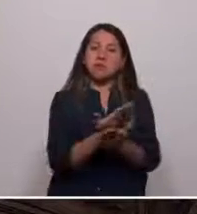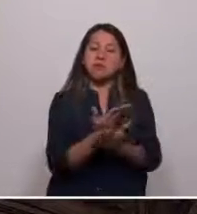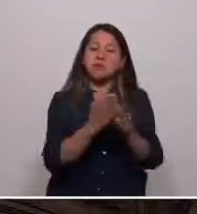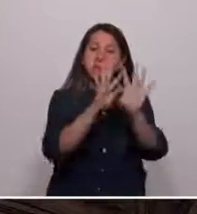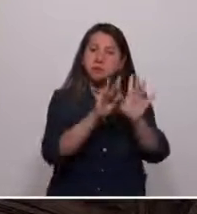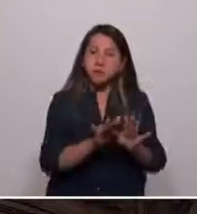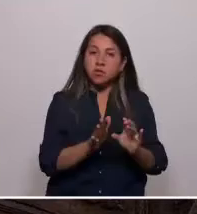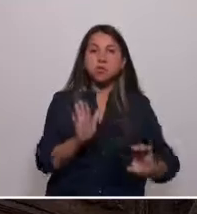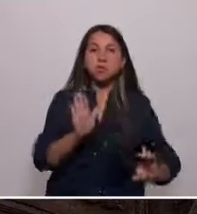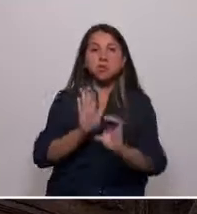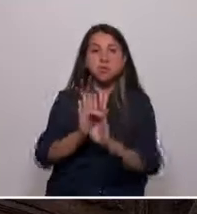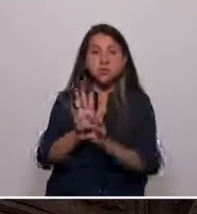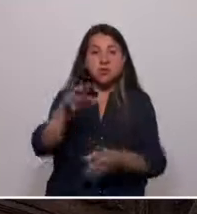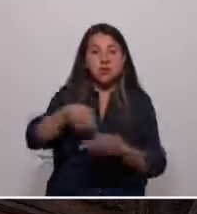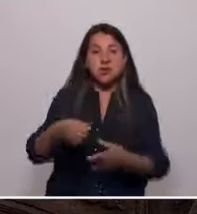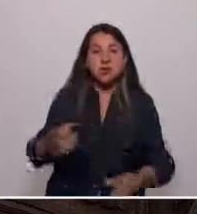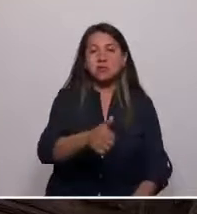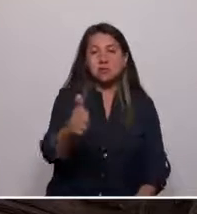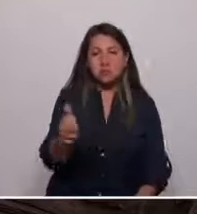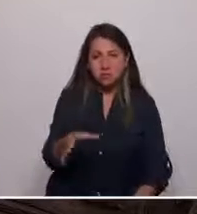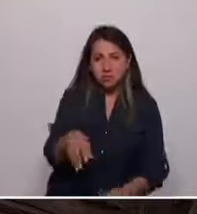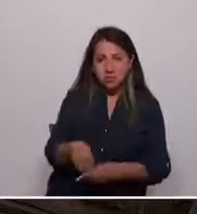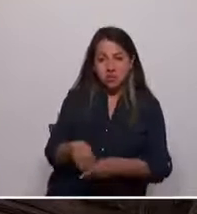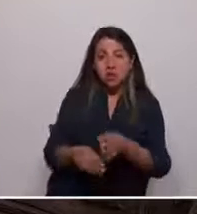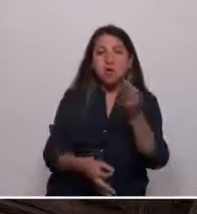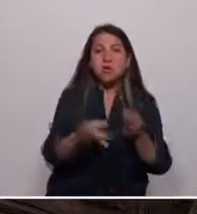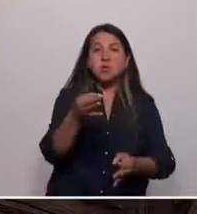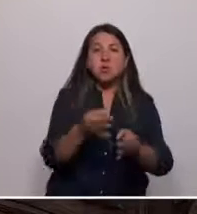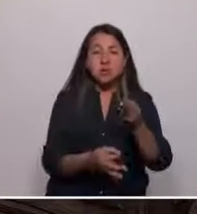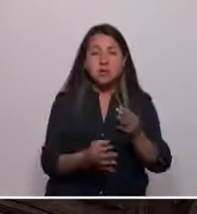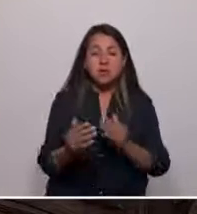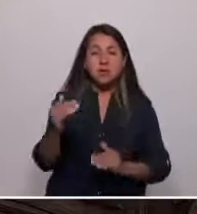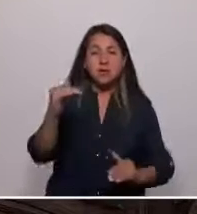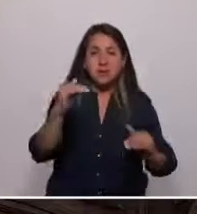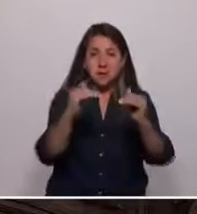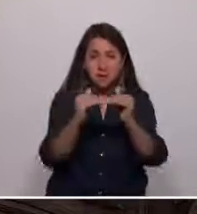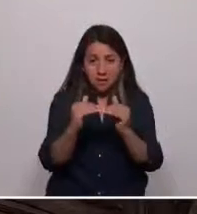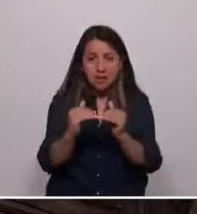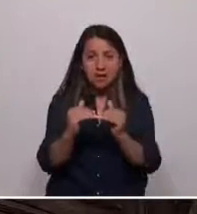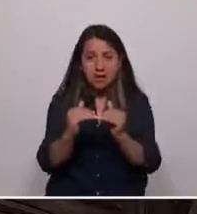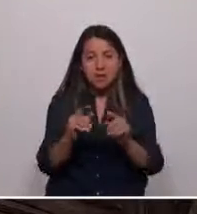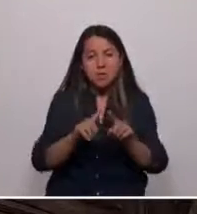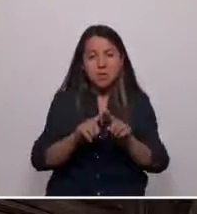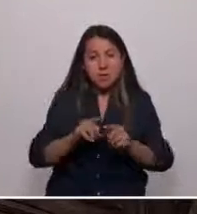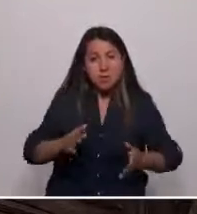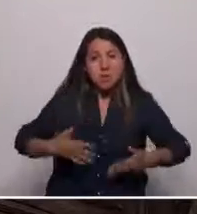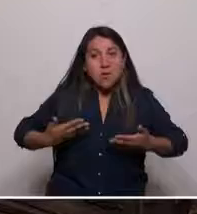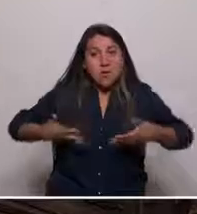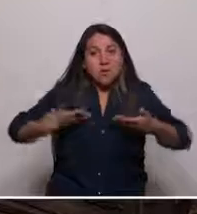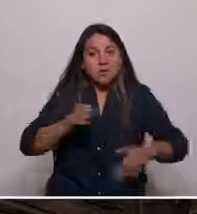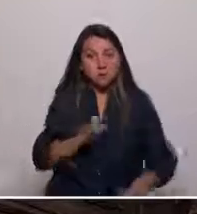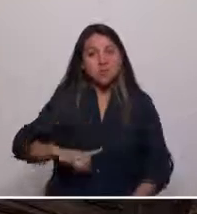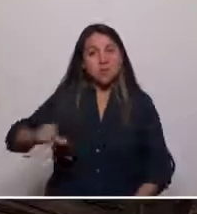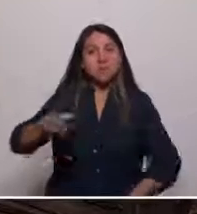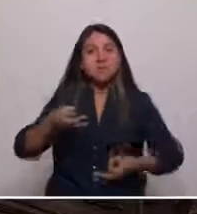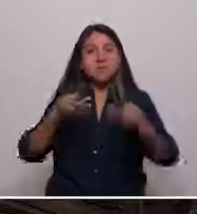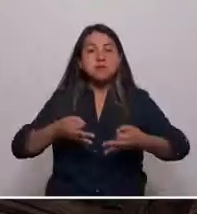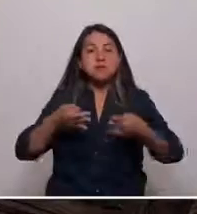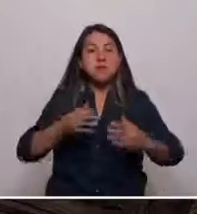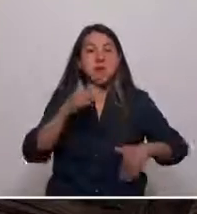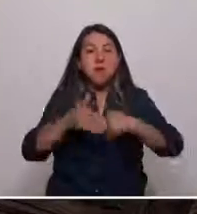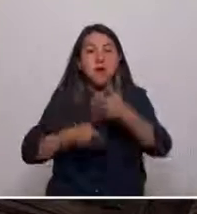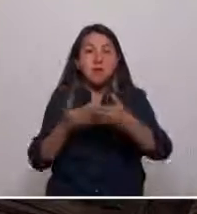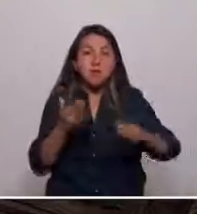constitución que nos incluya a todos, con justicia y con equidad, y que nos impulse de manera segura al progreso y